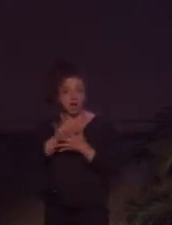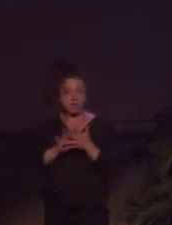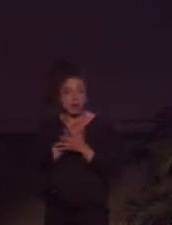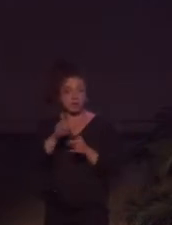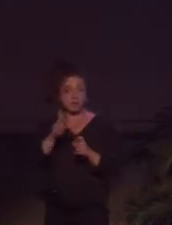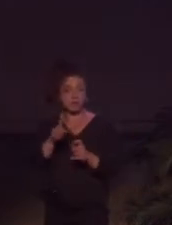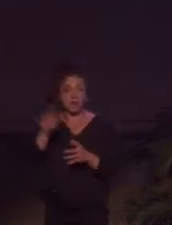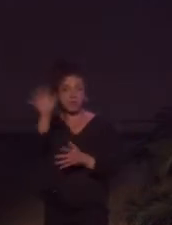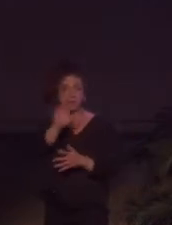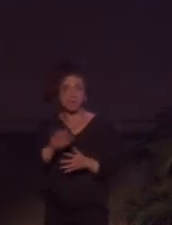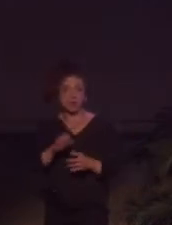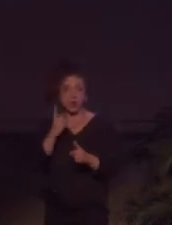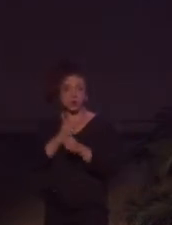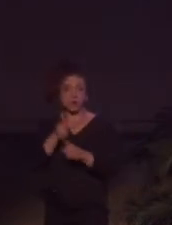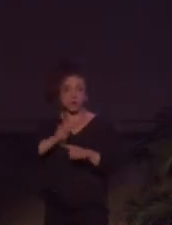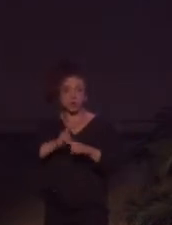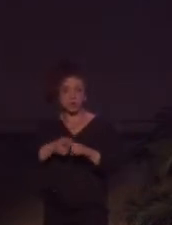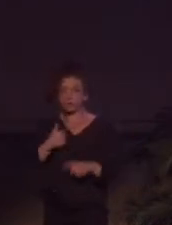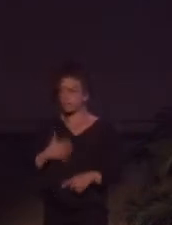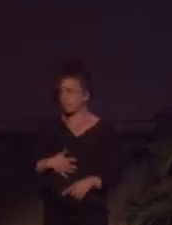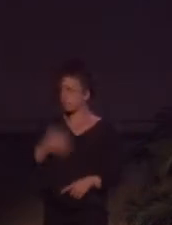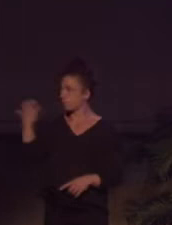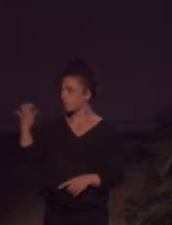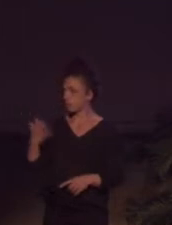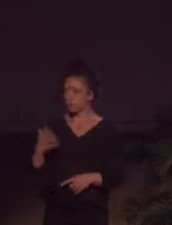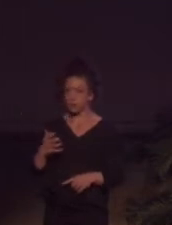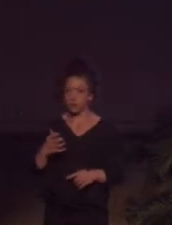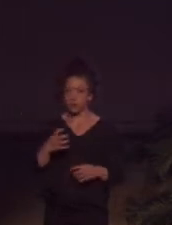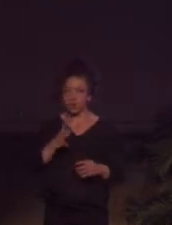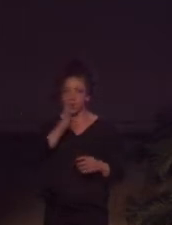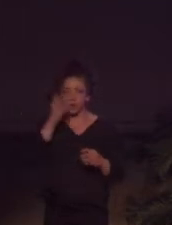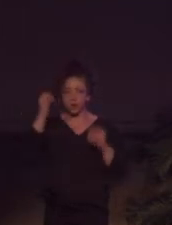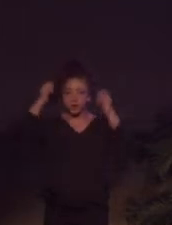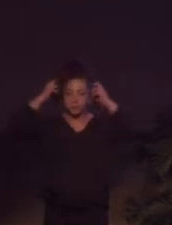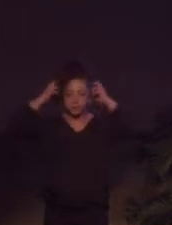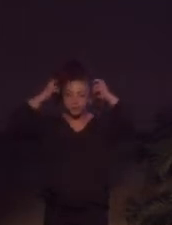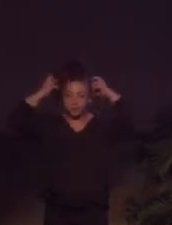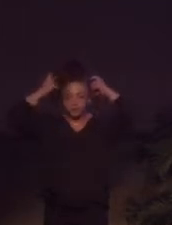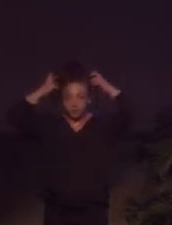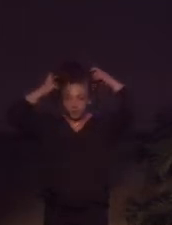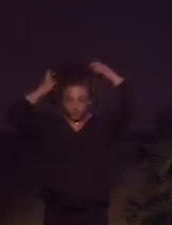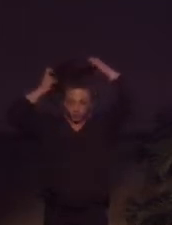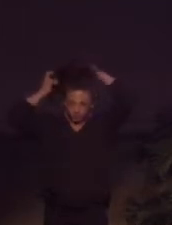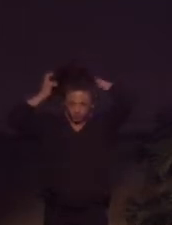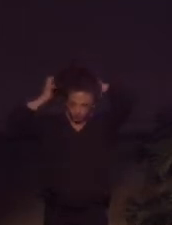contrasexual. Yo me enfadé, porque pensaba que venía Natibel Preciado, imaginaros el nivel de mis